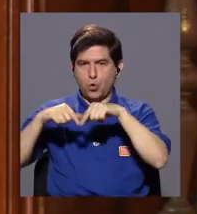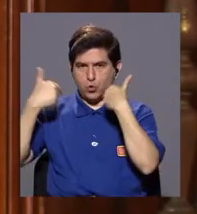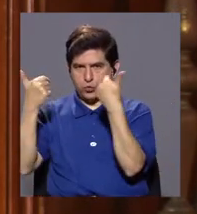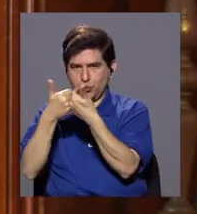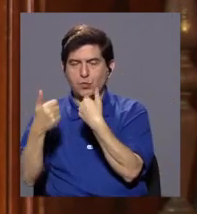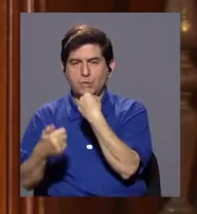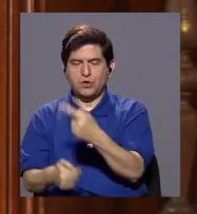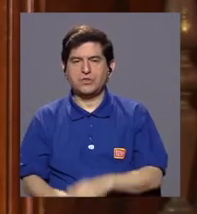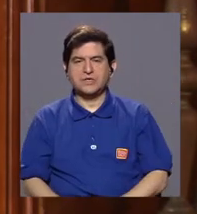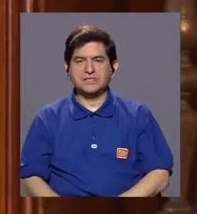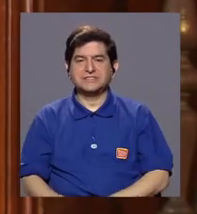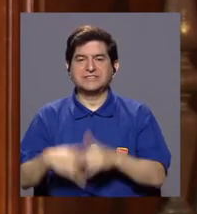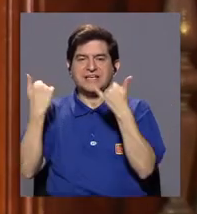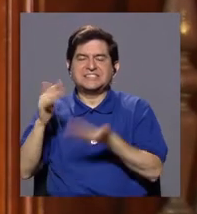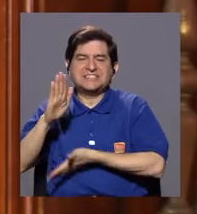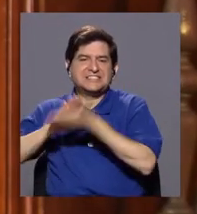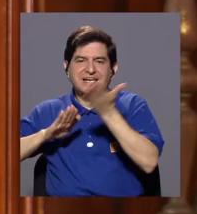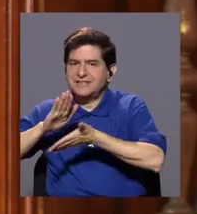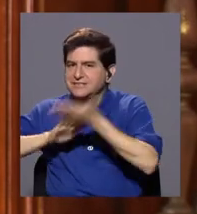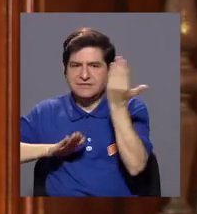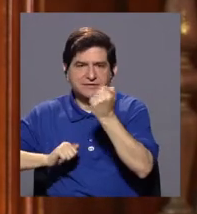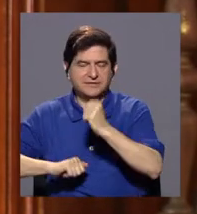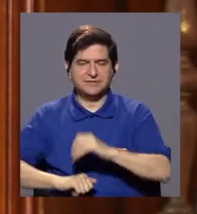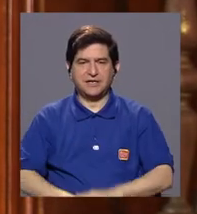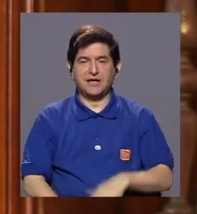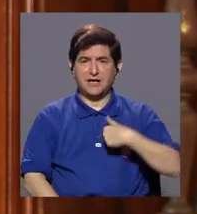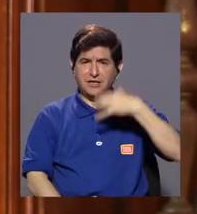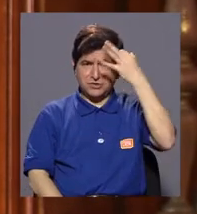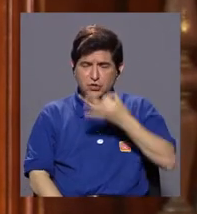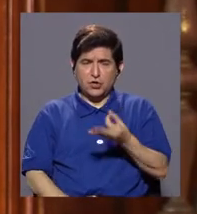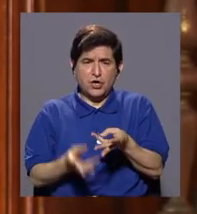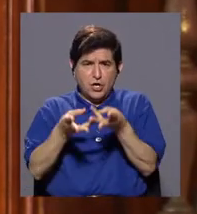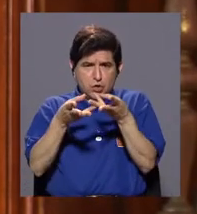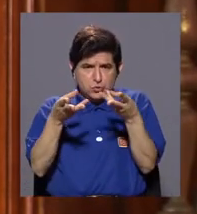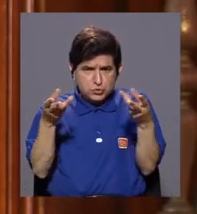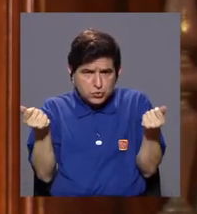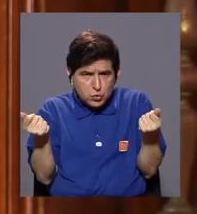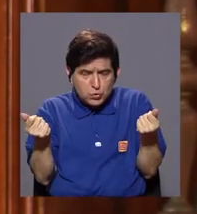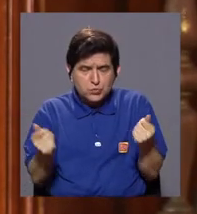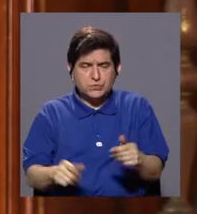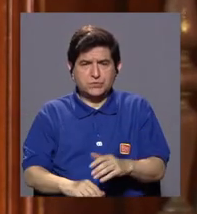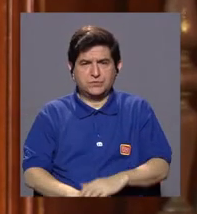otros los que dicen que tiene que salir ya. Yo creo que la solución